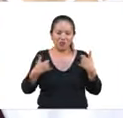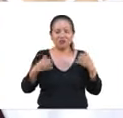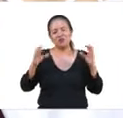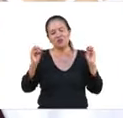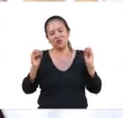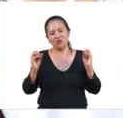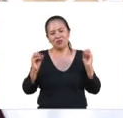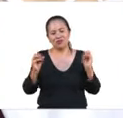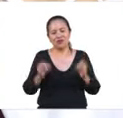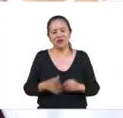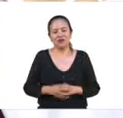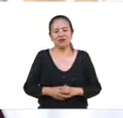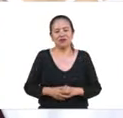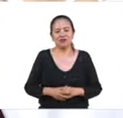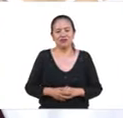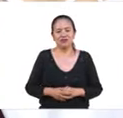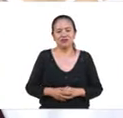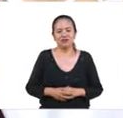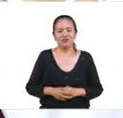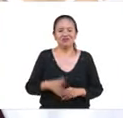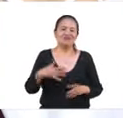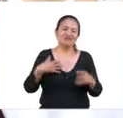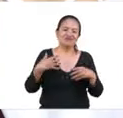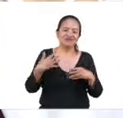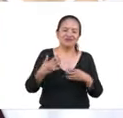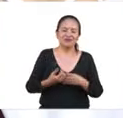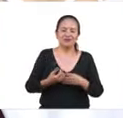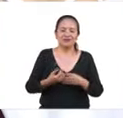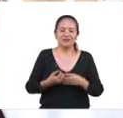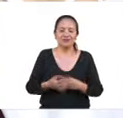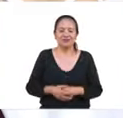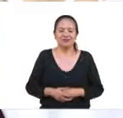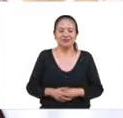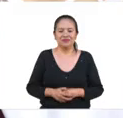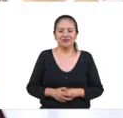jóvenes, pero que rompieron